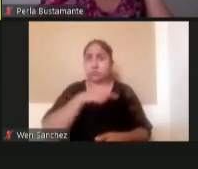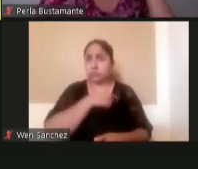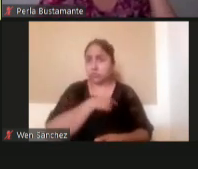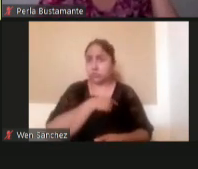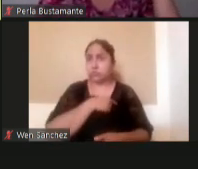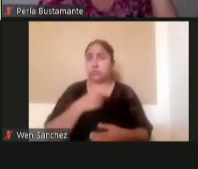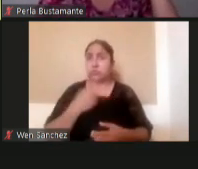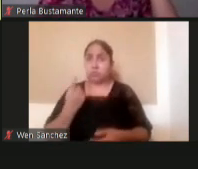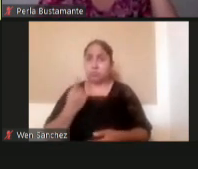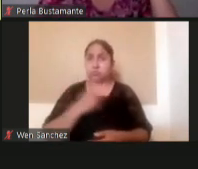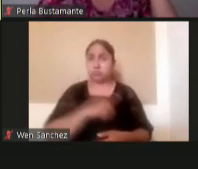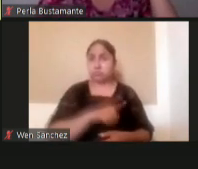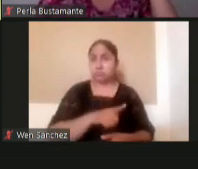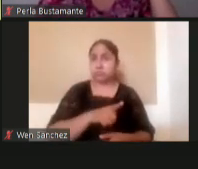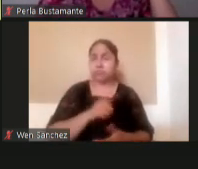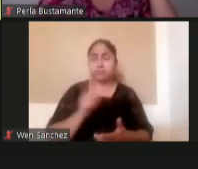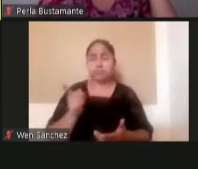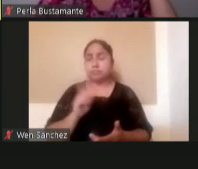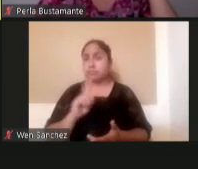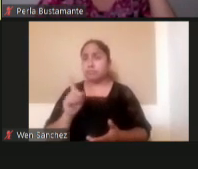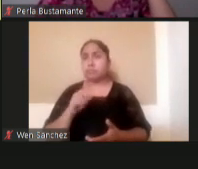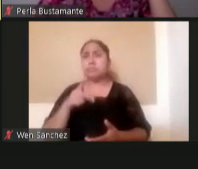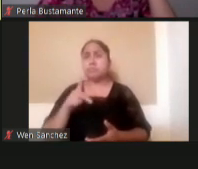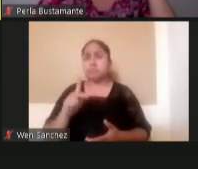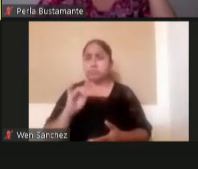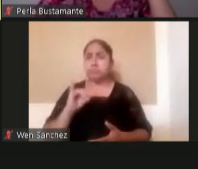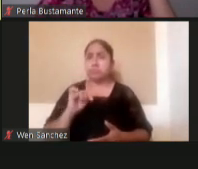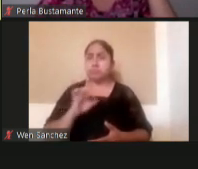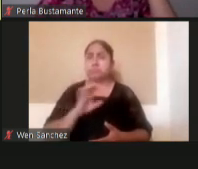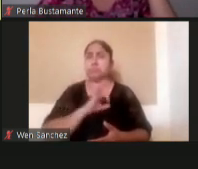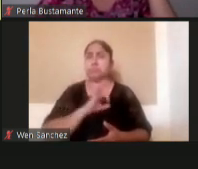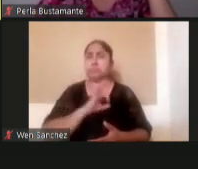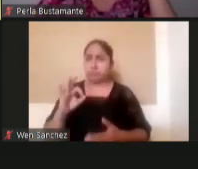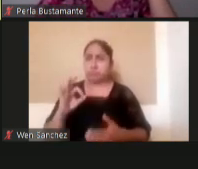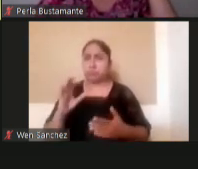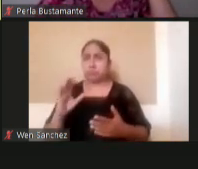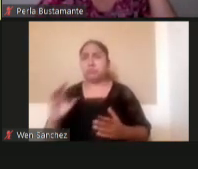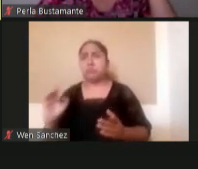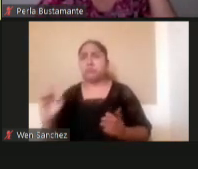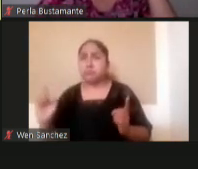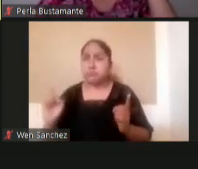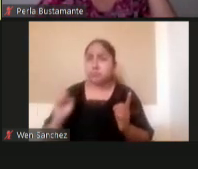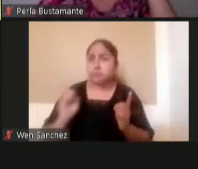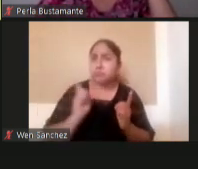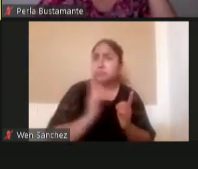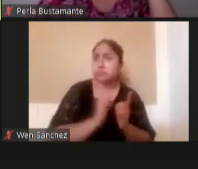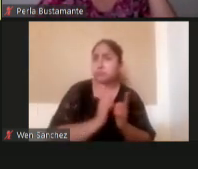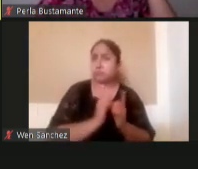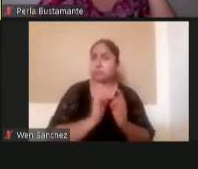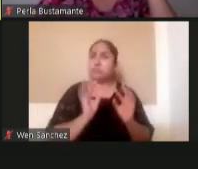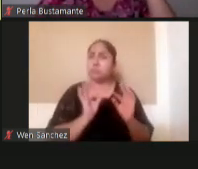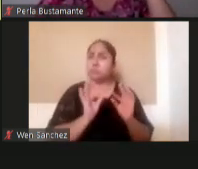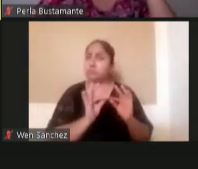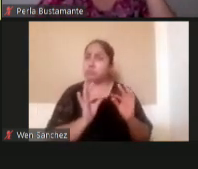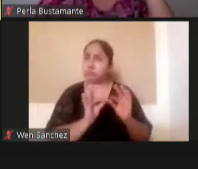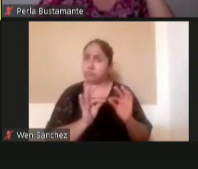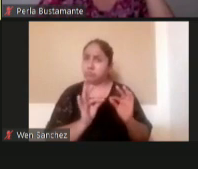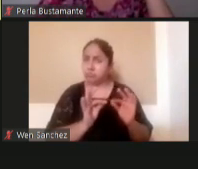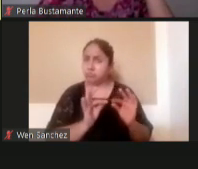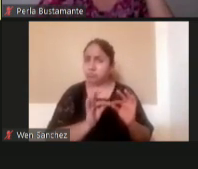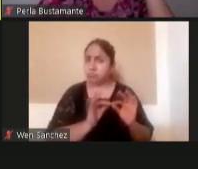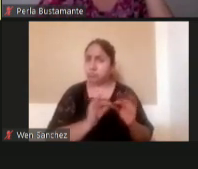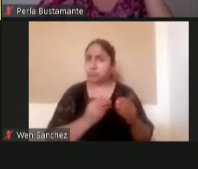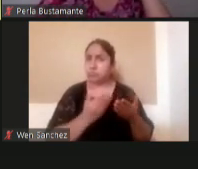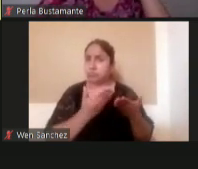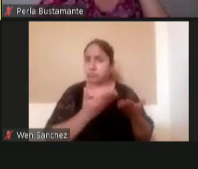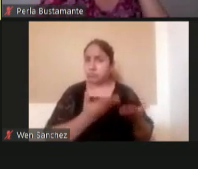el servicio, sin embargo, sí está en nuestras manos el manifestarnos y el posicionarnos ante la